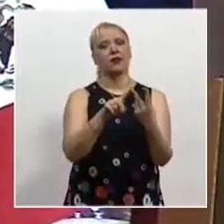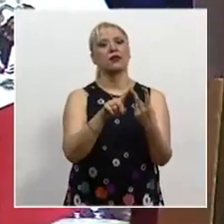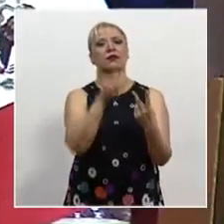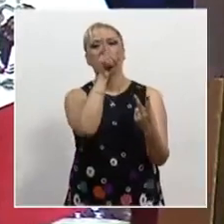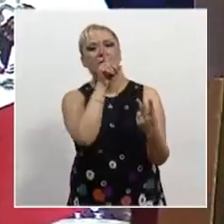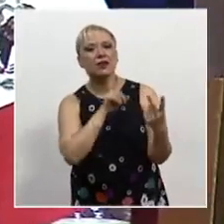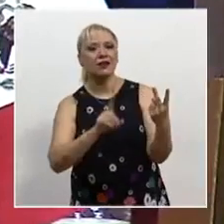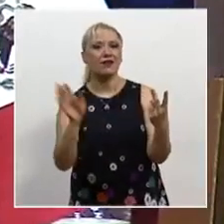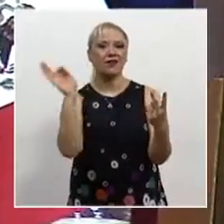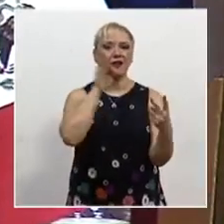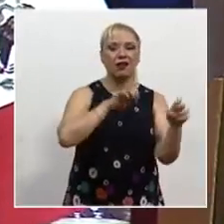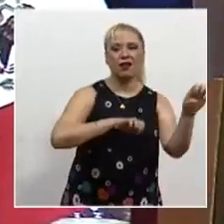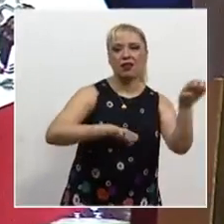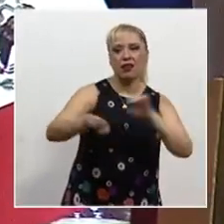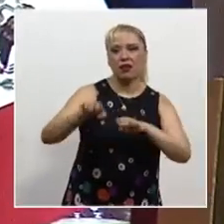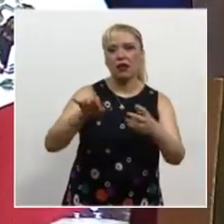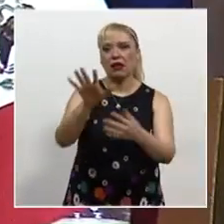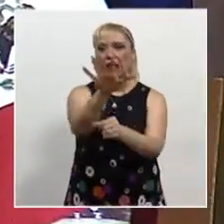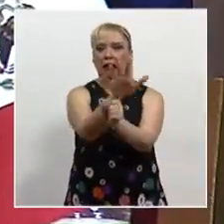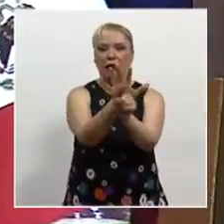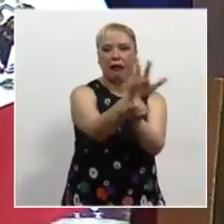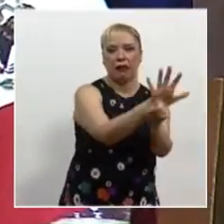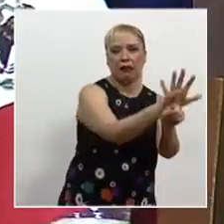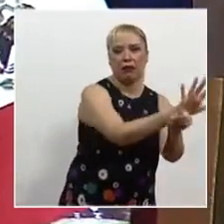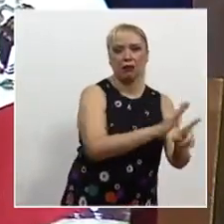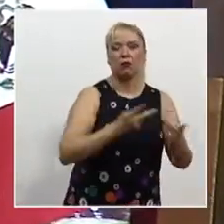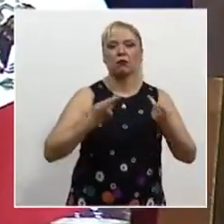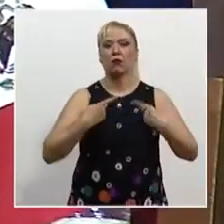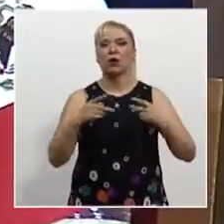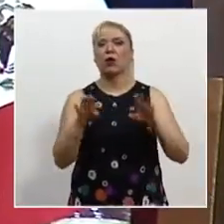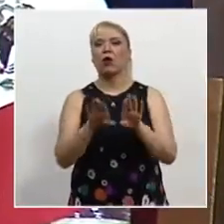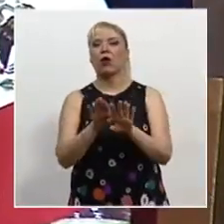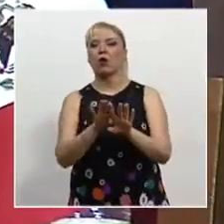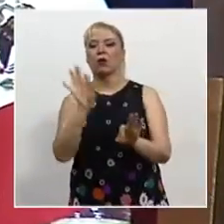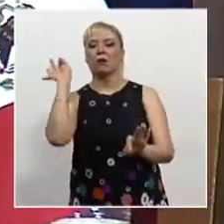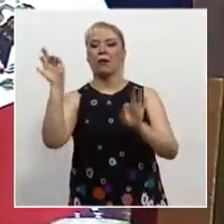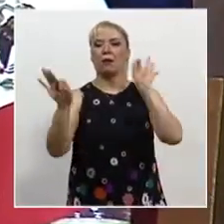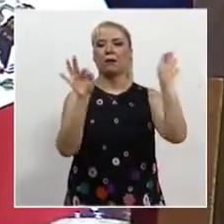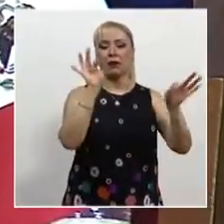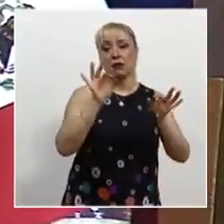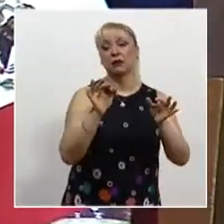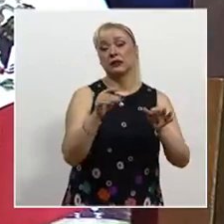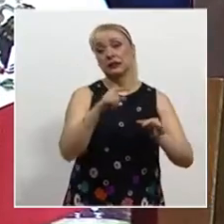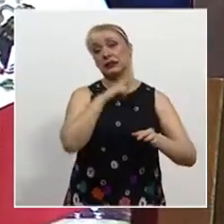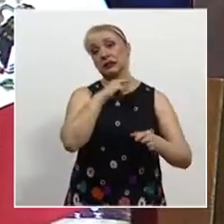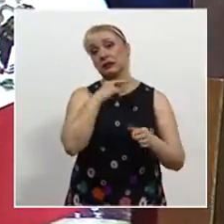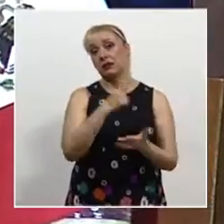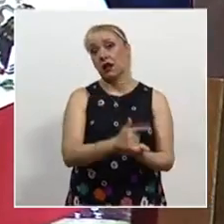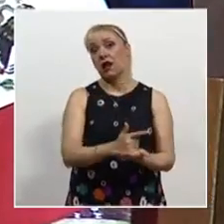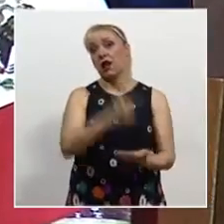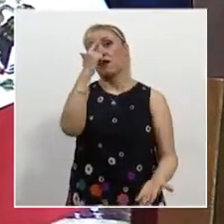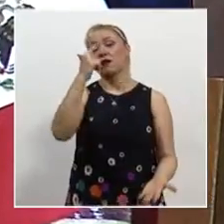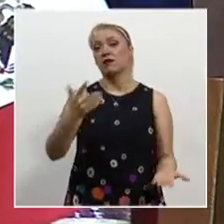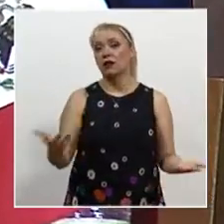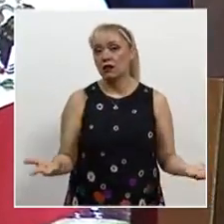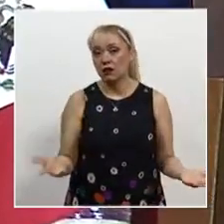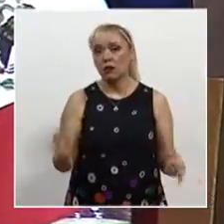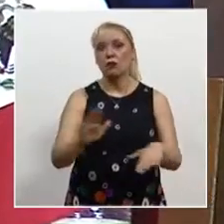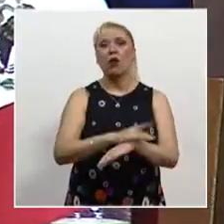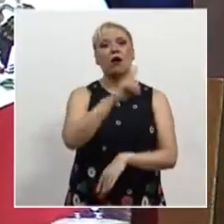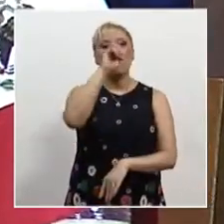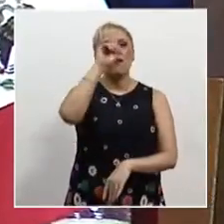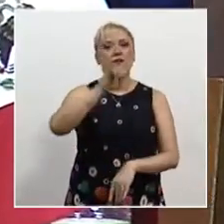y la manipulación social. Estas representan una amenaza grave porque al diseminarse con